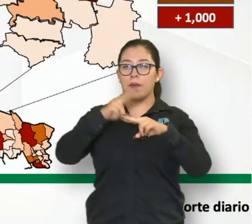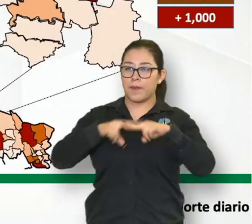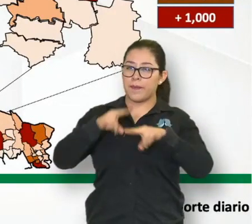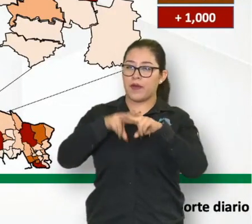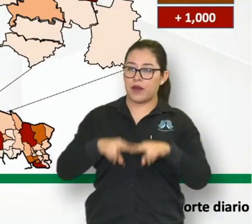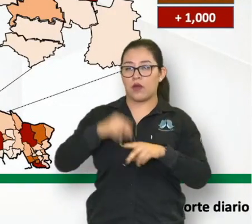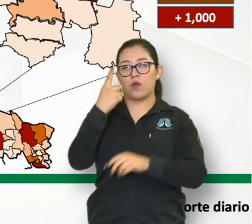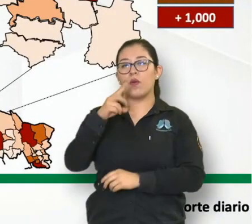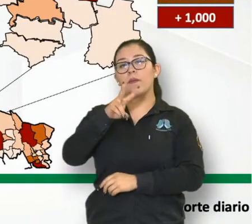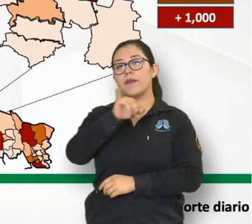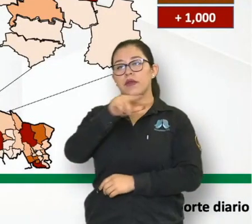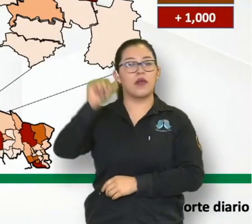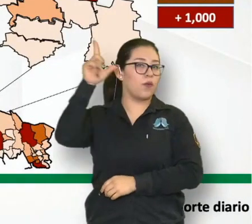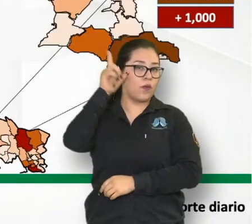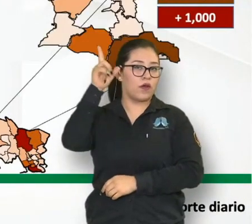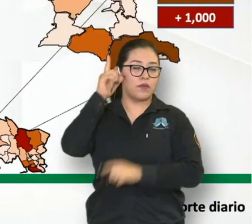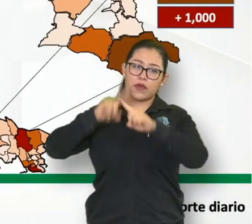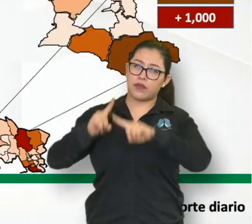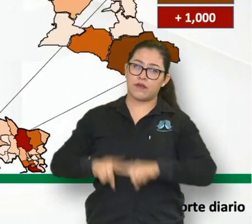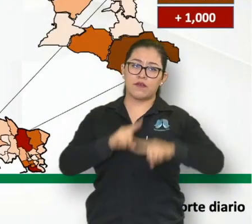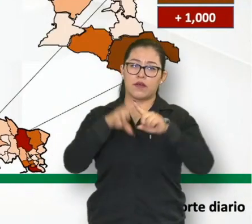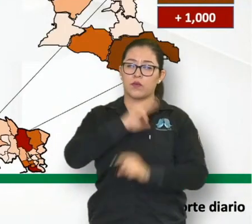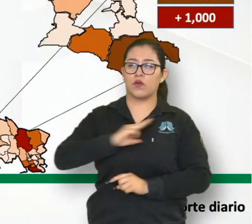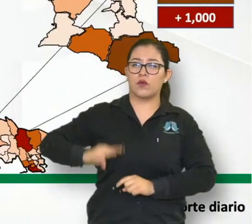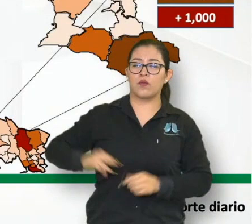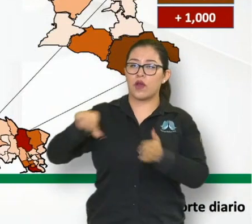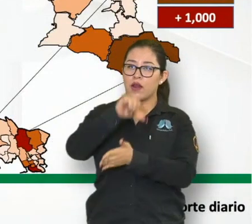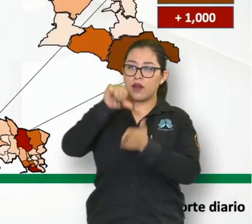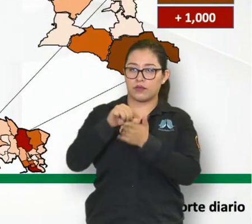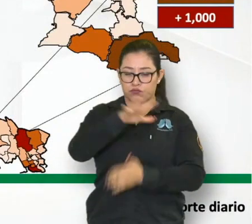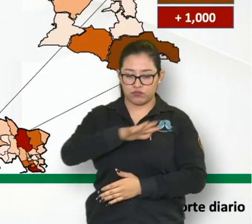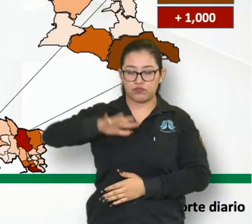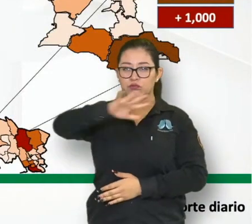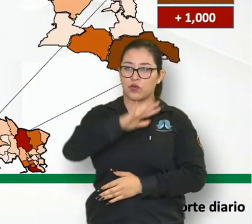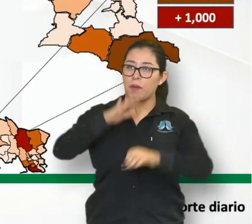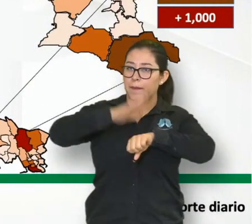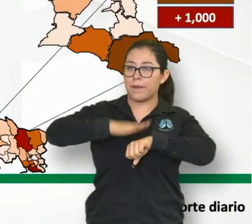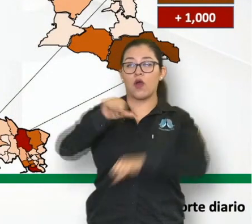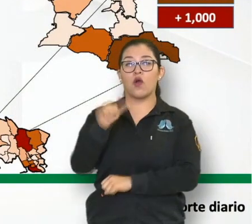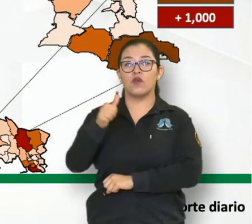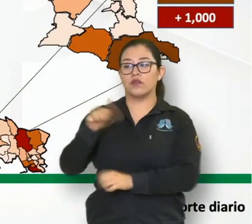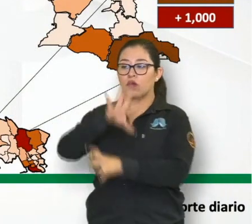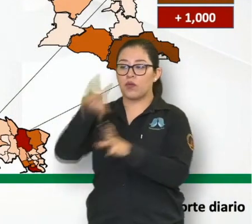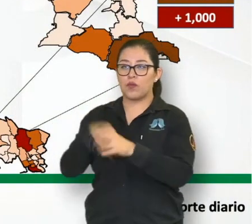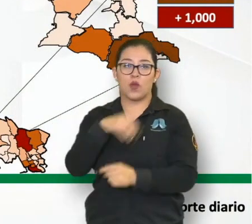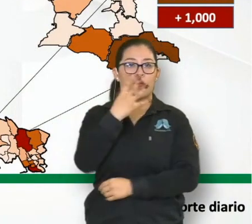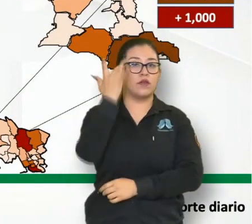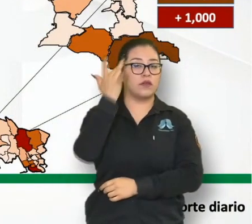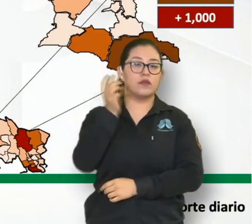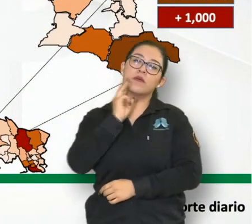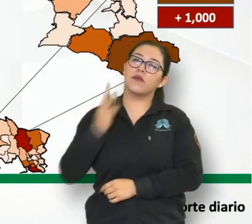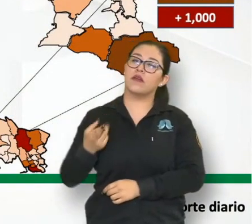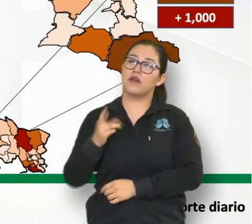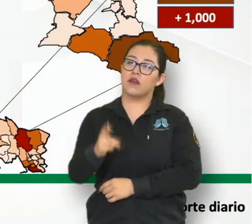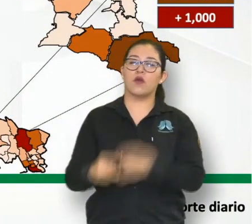en villa de guadalupe al igual que en el resto de los municipios de aquí de la zona centro un incremento de 11 casos 4 en santa maría del